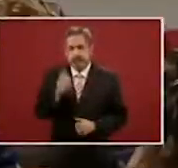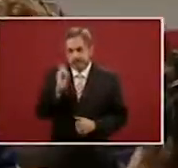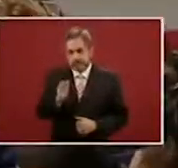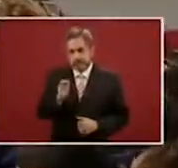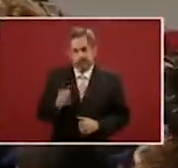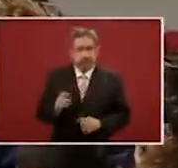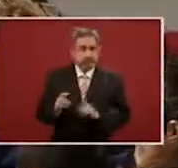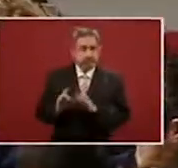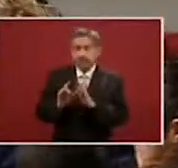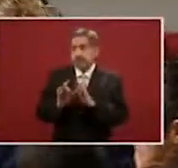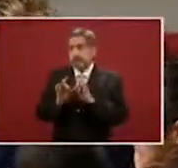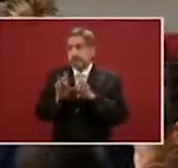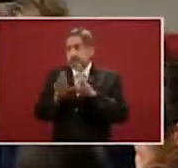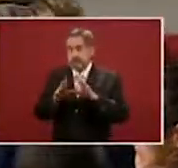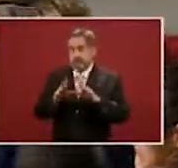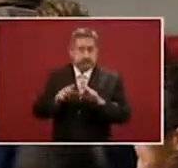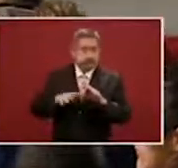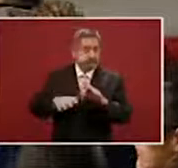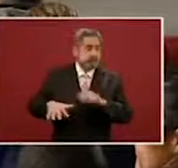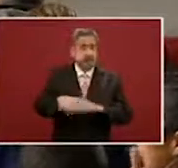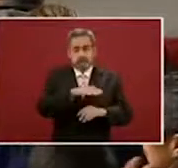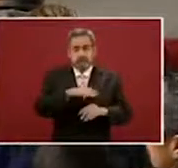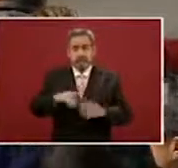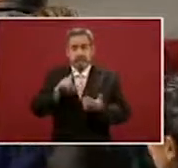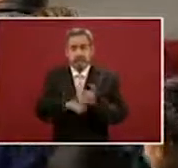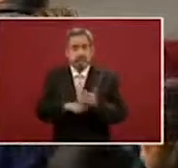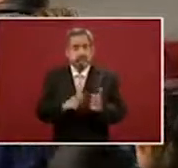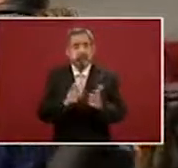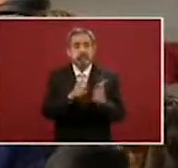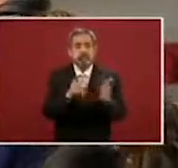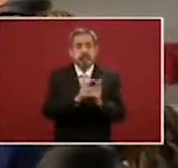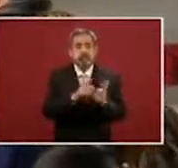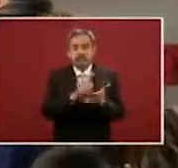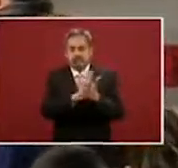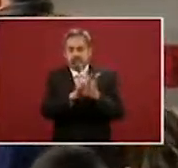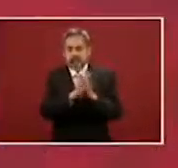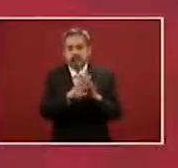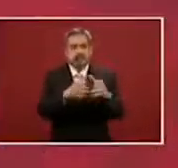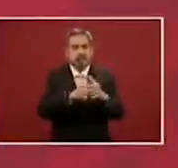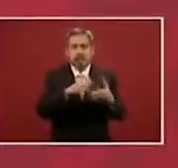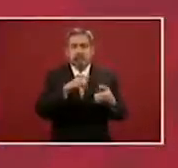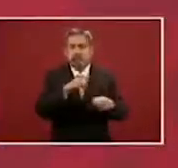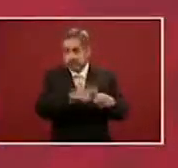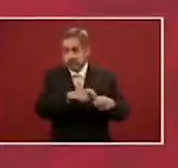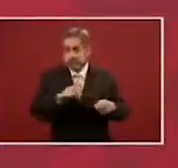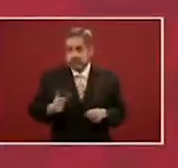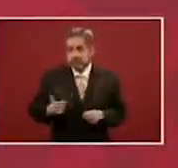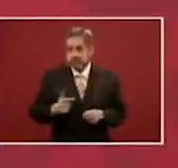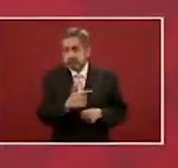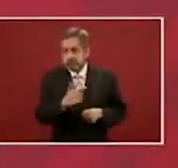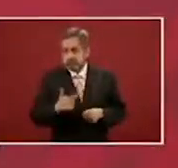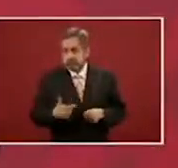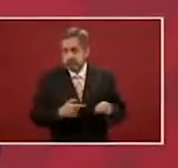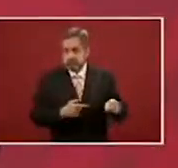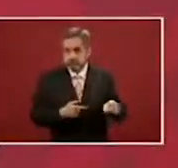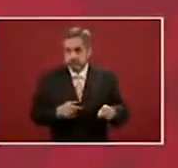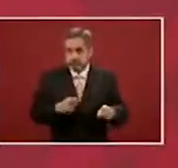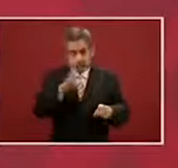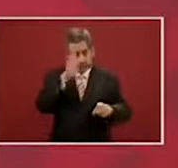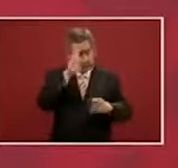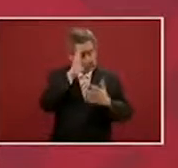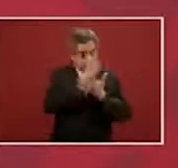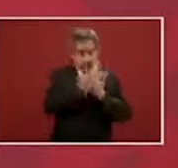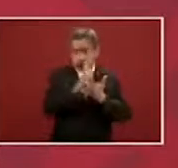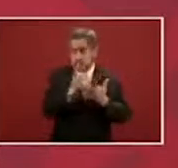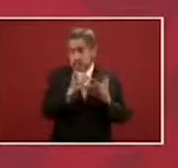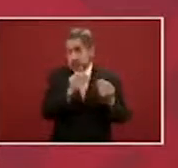reacción de grupos de la delincuencia, por cierto, aparatoso,